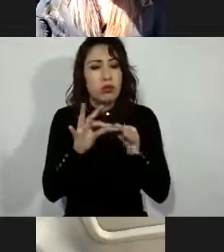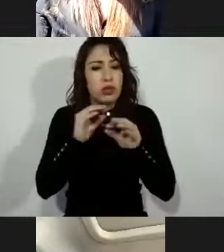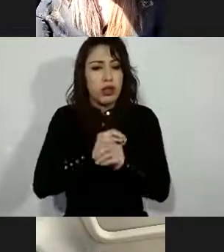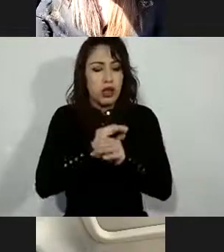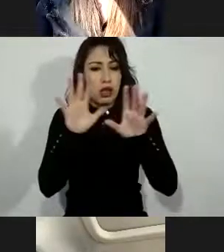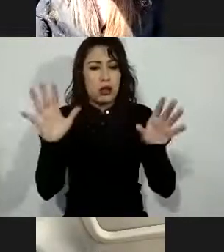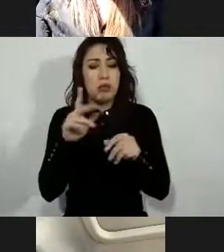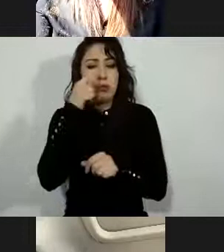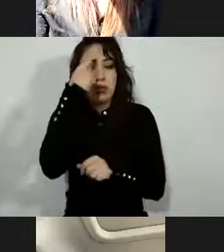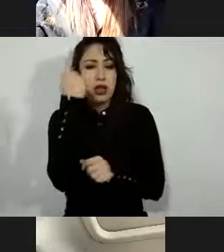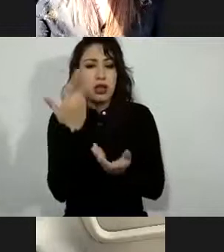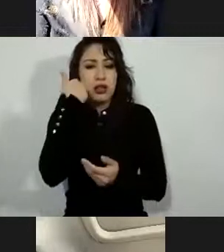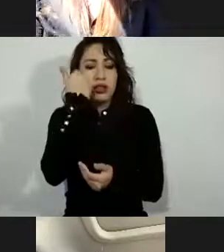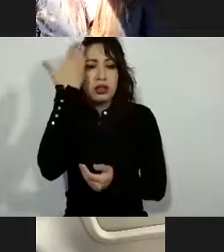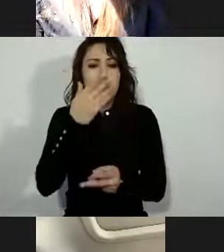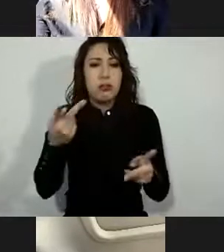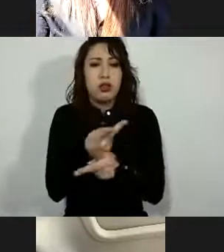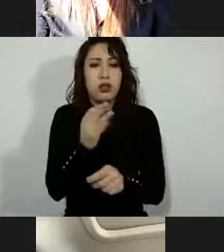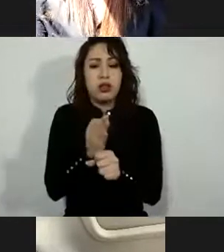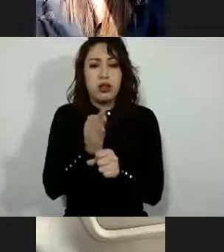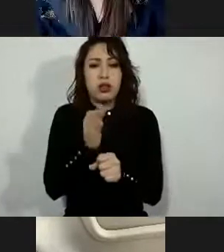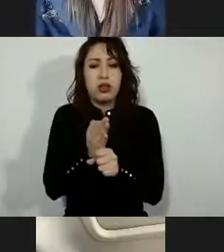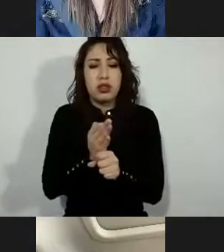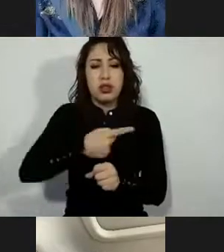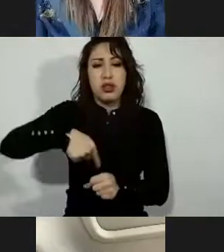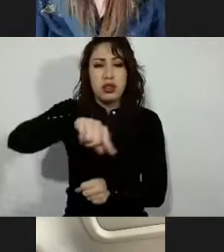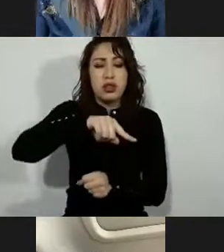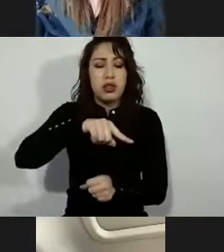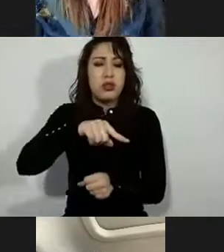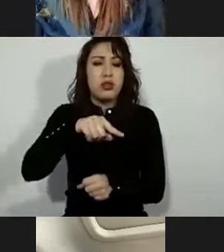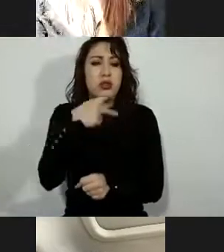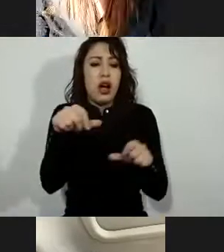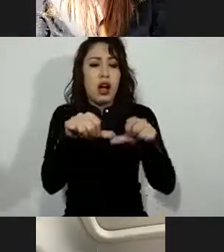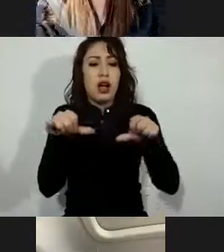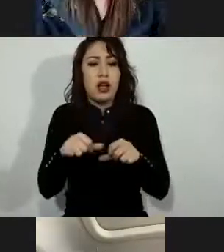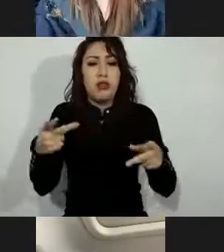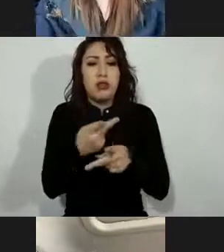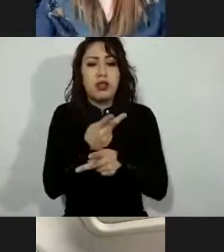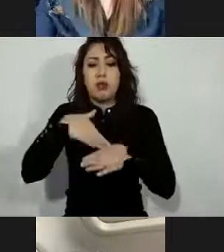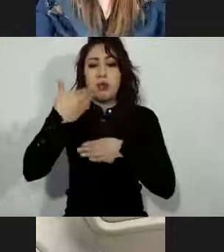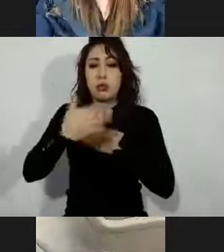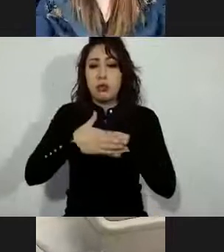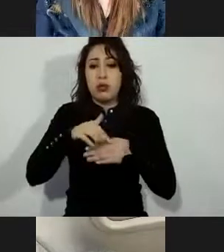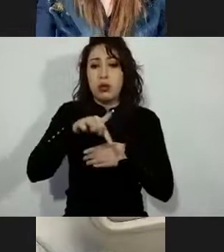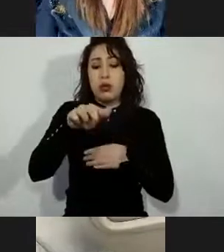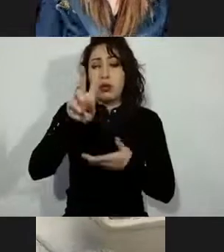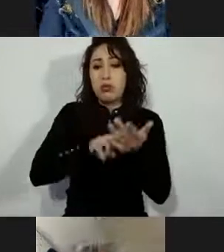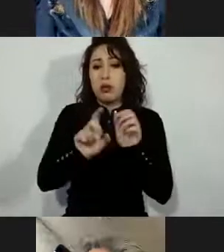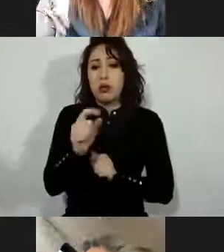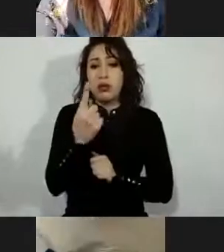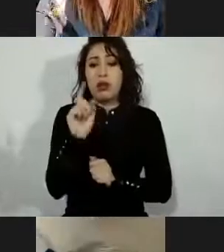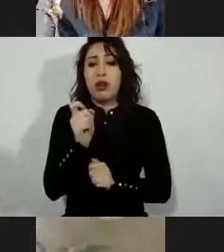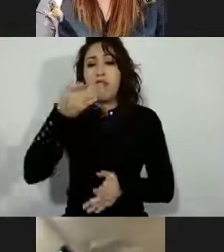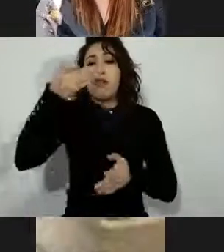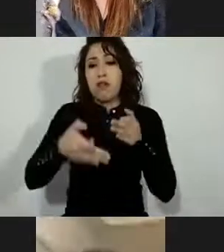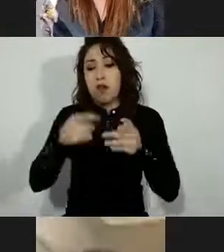exactamente cuáles son el estatus y el balance, pero que nos los pudiera explicar y cuáles son los retos que se tienen para desde esta Junta de Coordinación Política